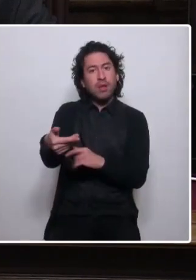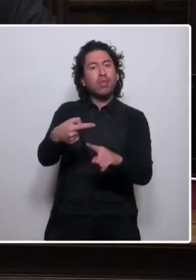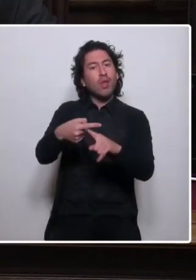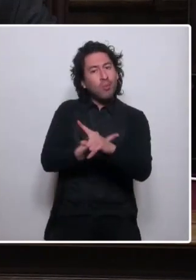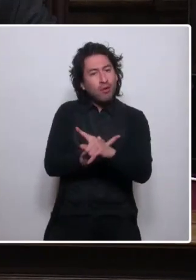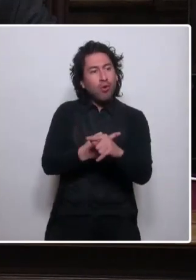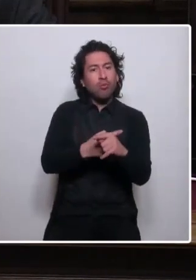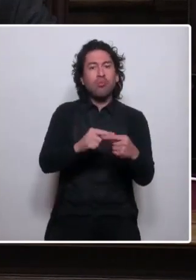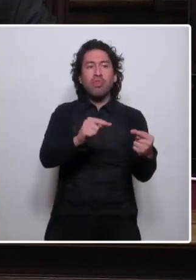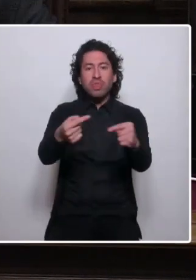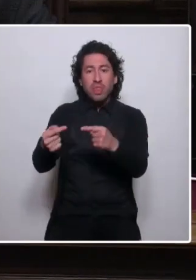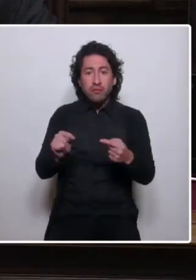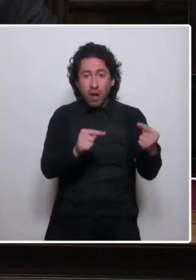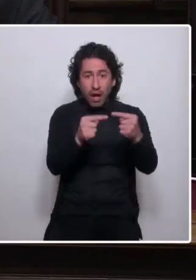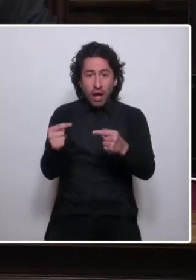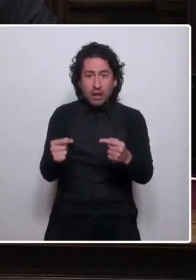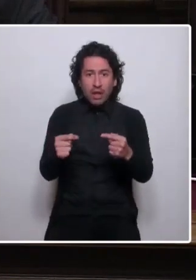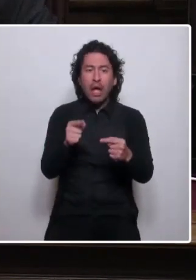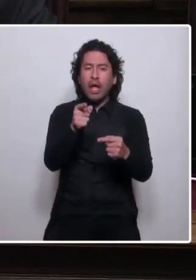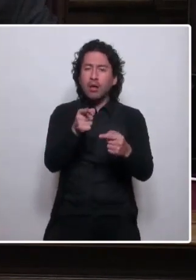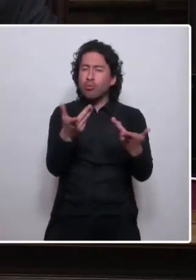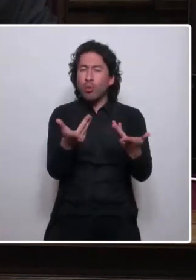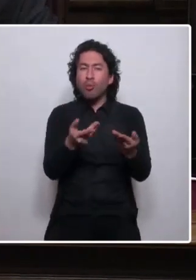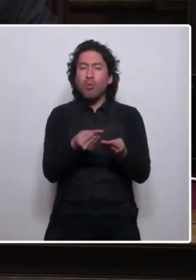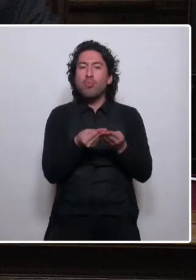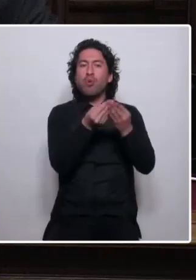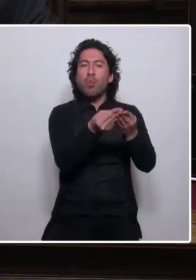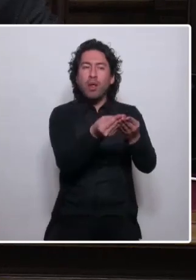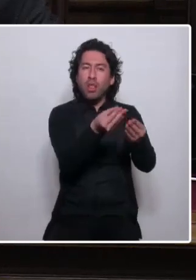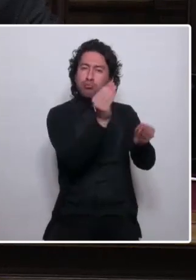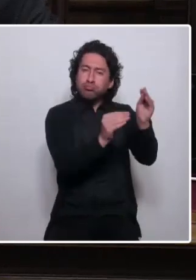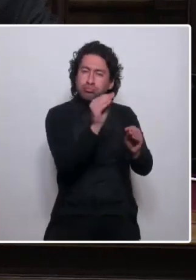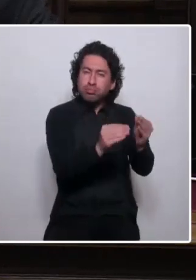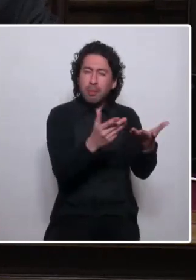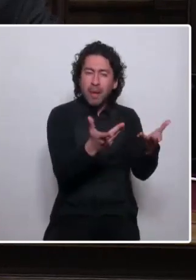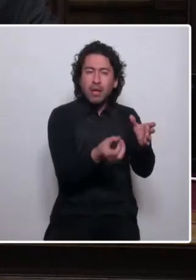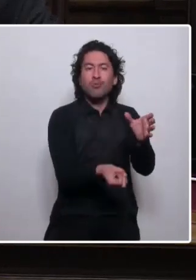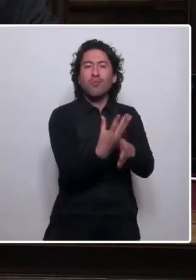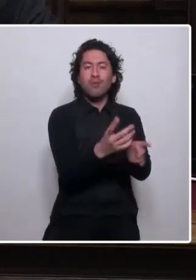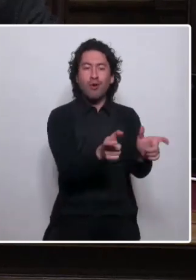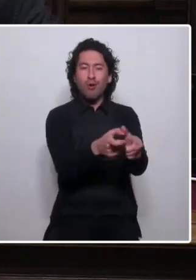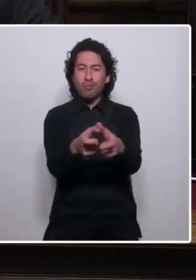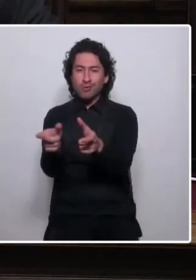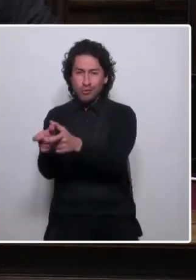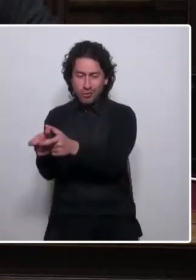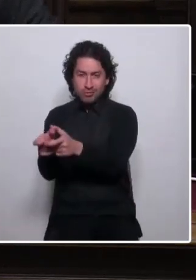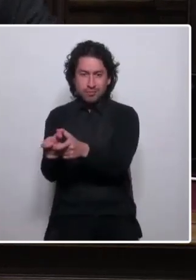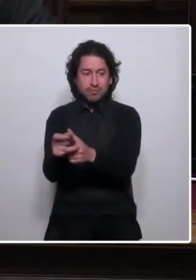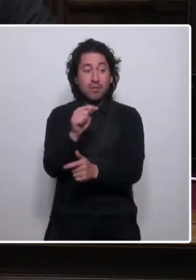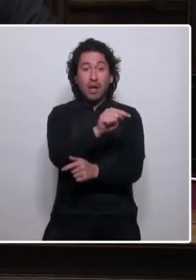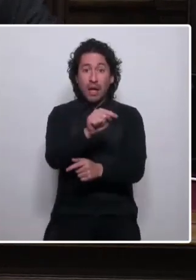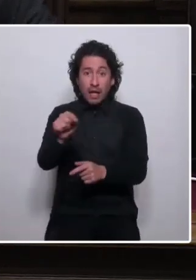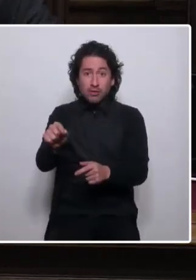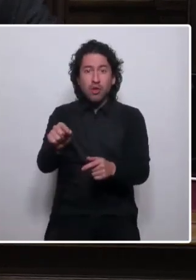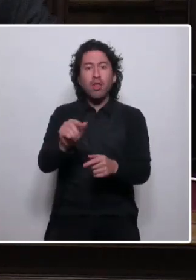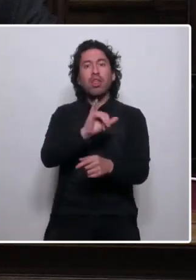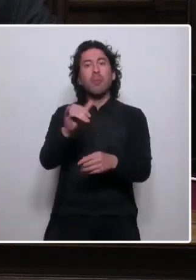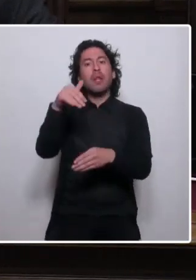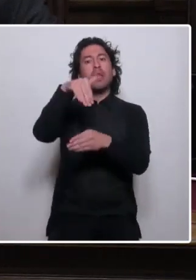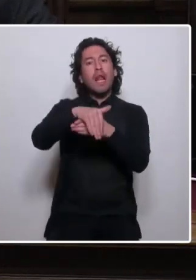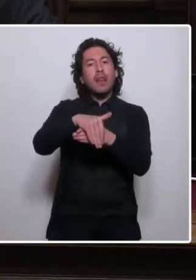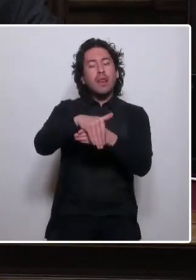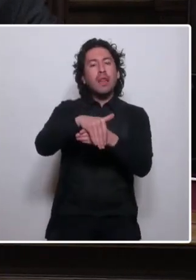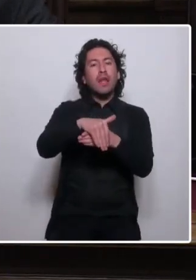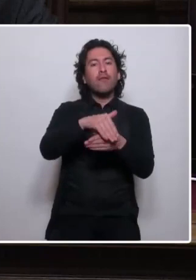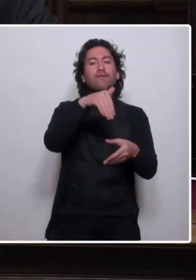debate para formular propuestas de nuevas comisiones, las que serán votadas durante la tarde